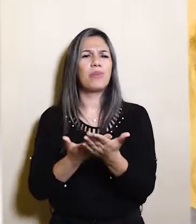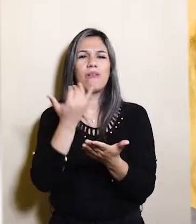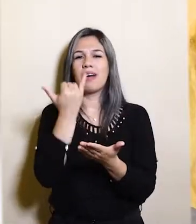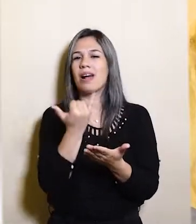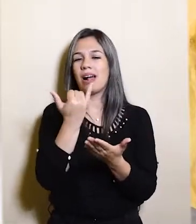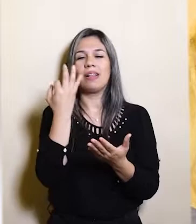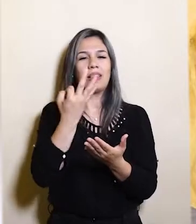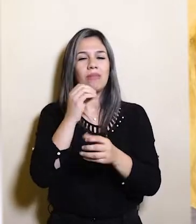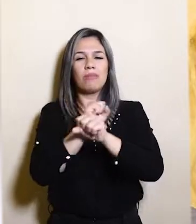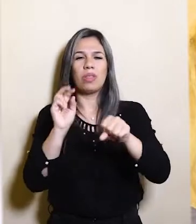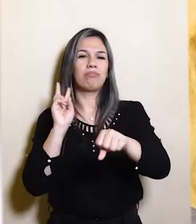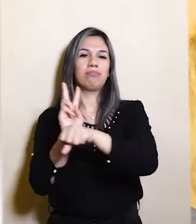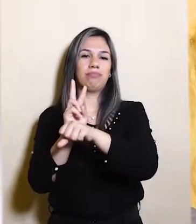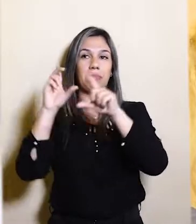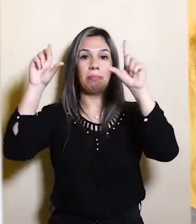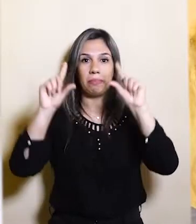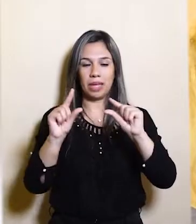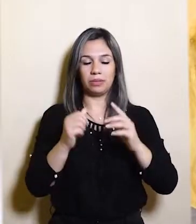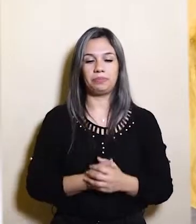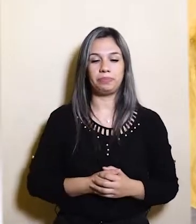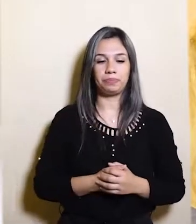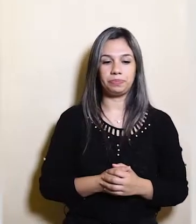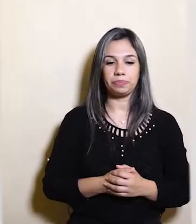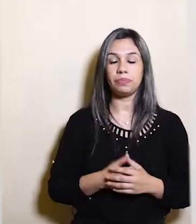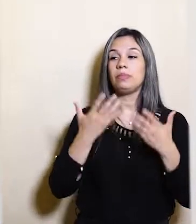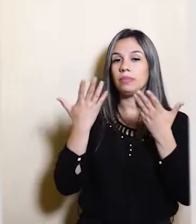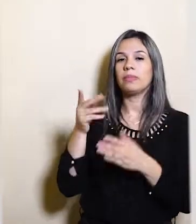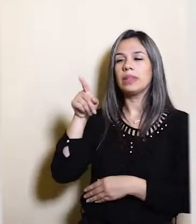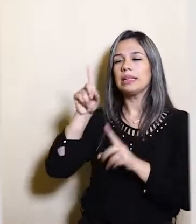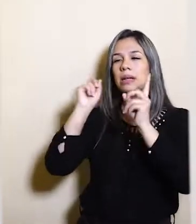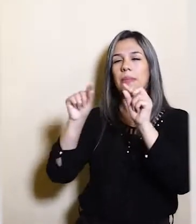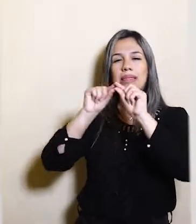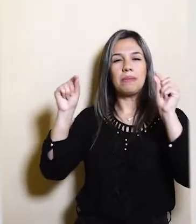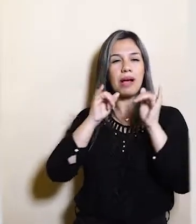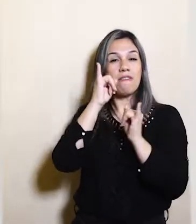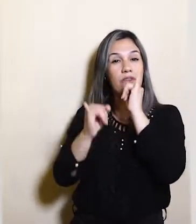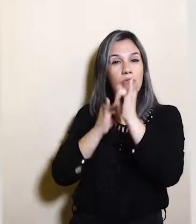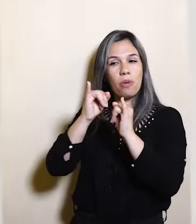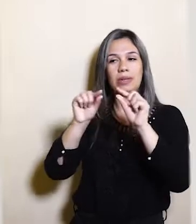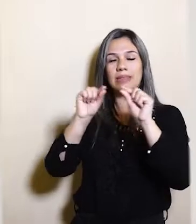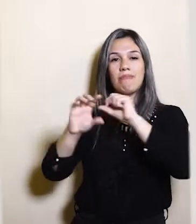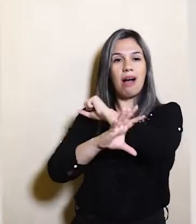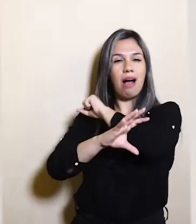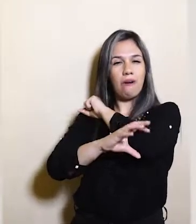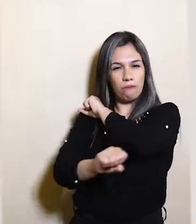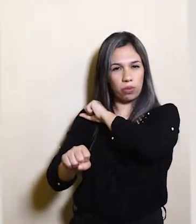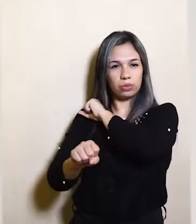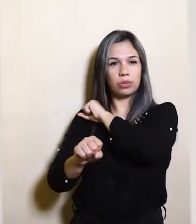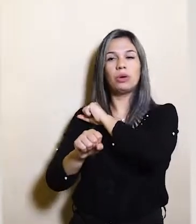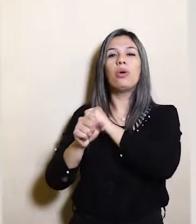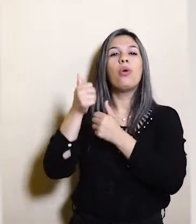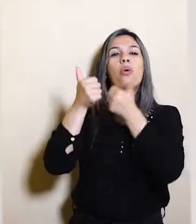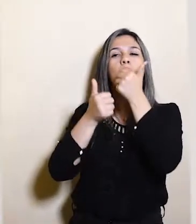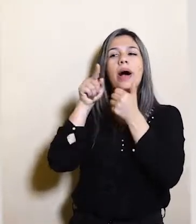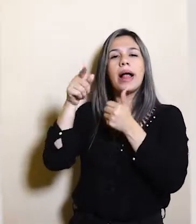a reducir los índices de violencia. Erika, un tema que también refiere el informe es el tema del aborto. ¿Cuál es la posición de